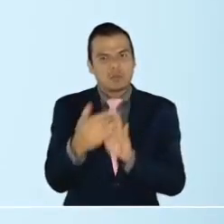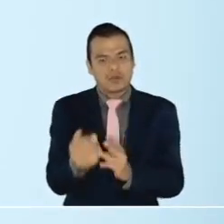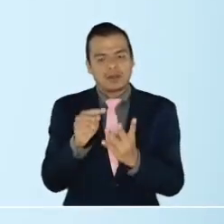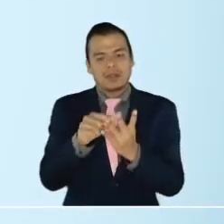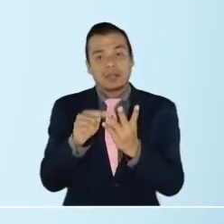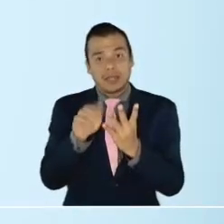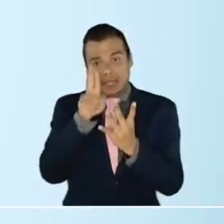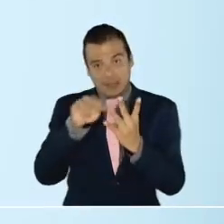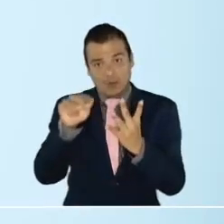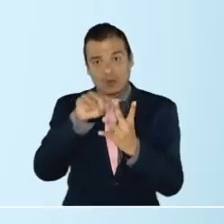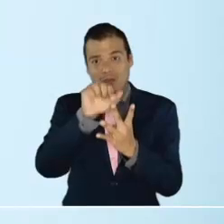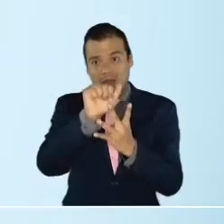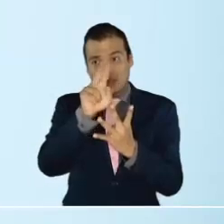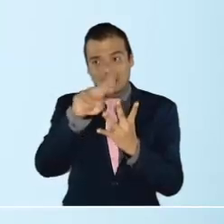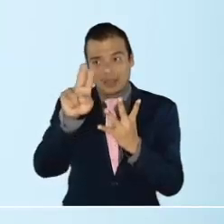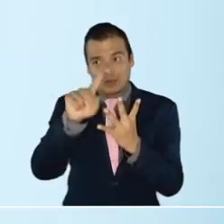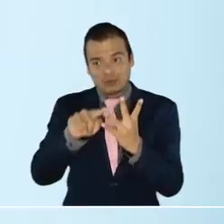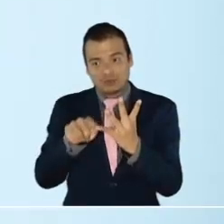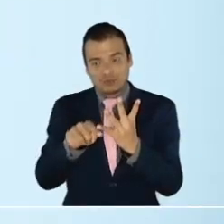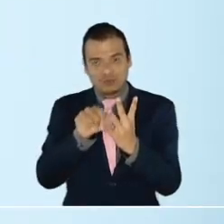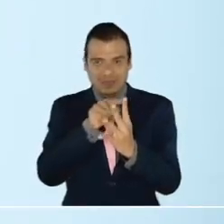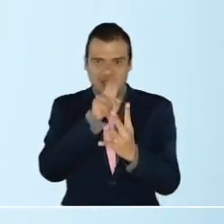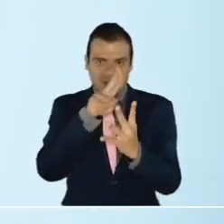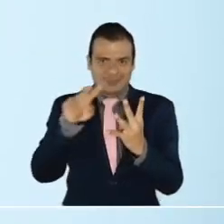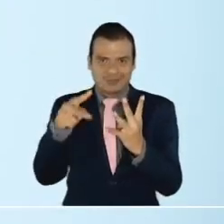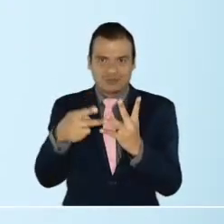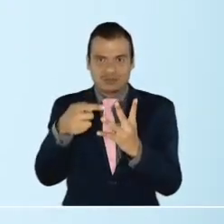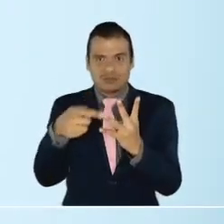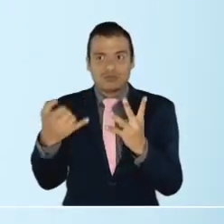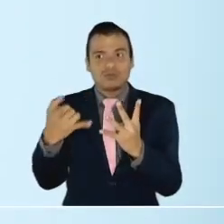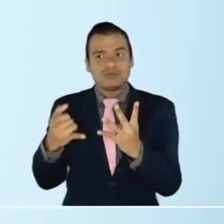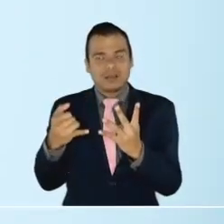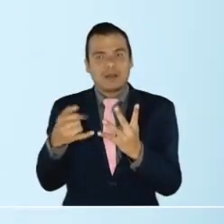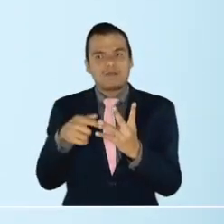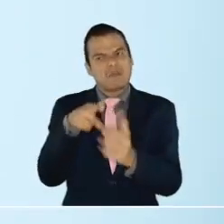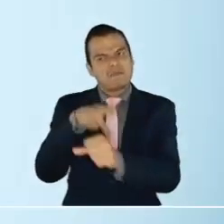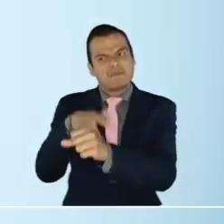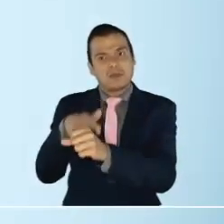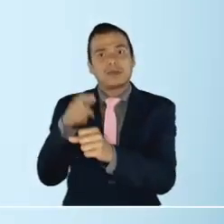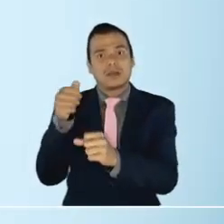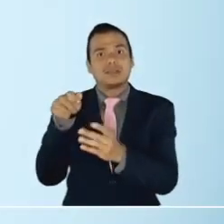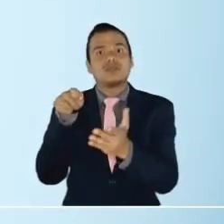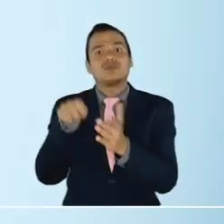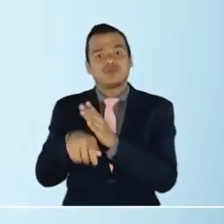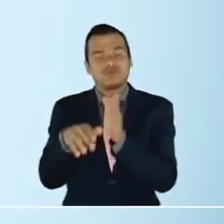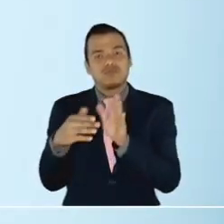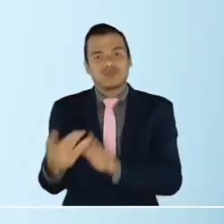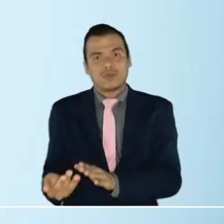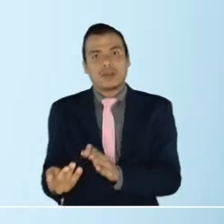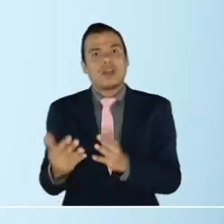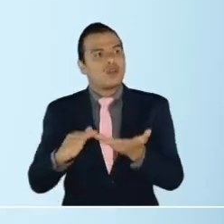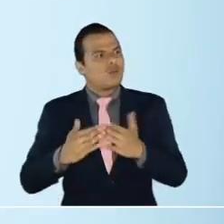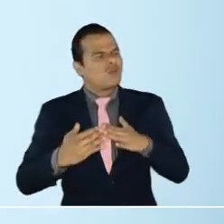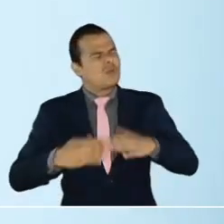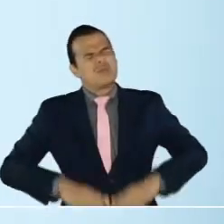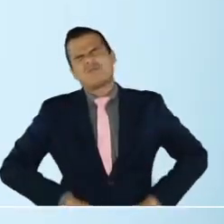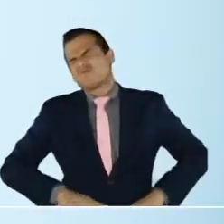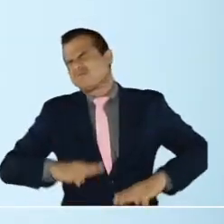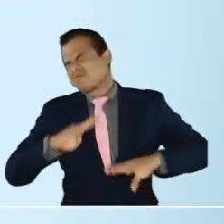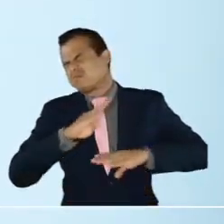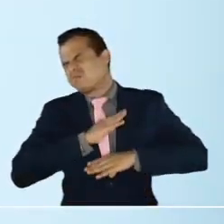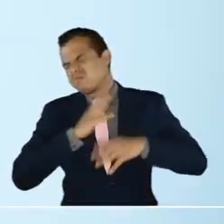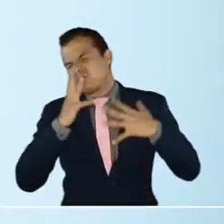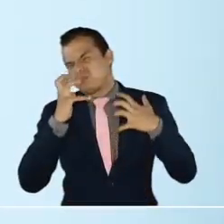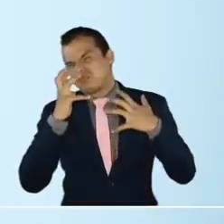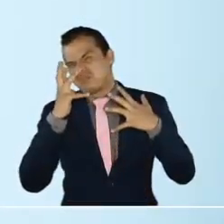La Cabaña, donde la comunidad enardecida lo sacó a palo y piedras. Este lamentable hecho dejó a uno de los menores en grave estado